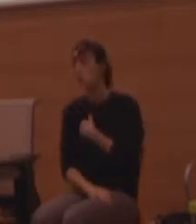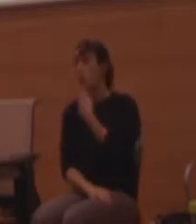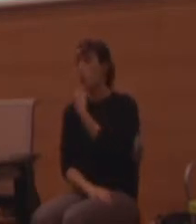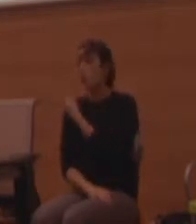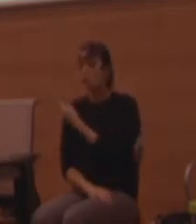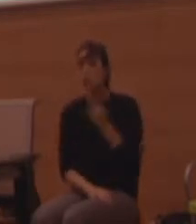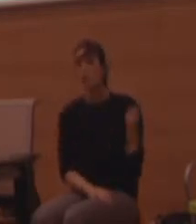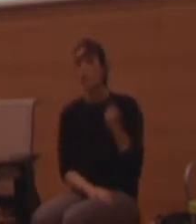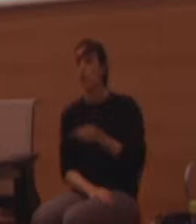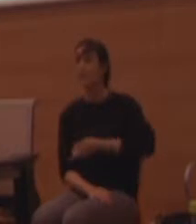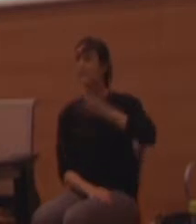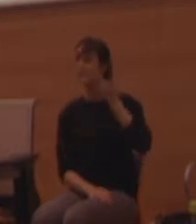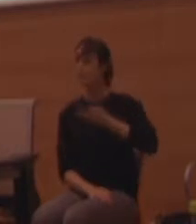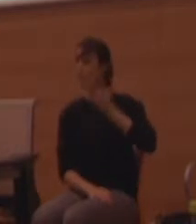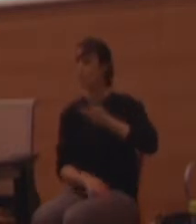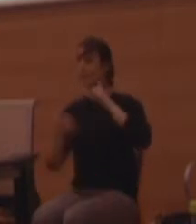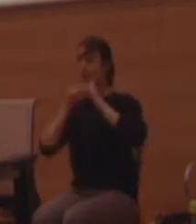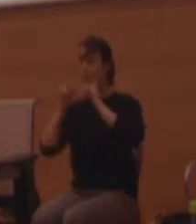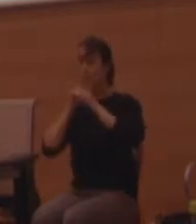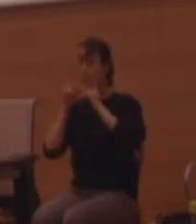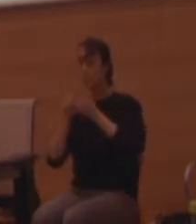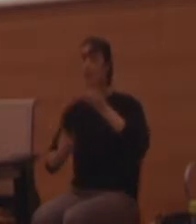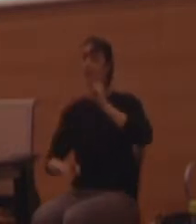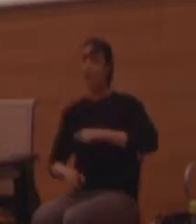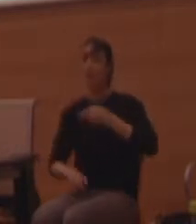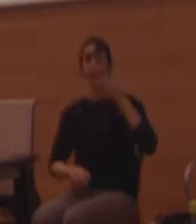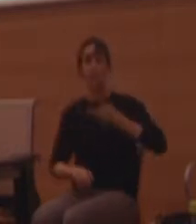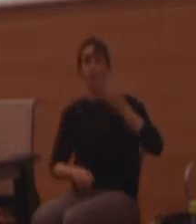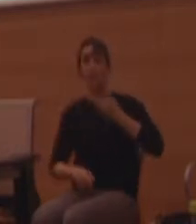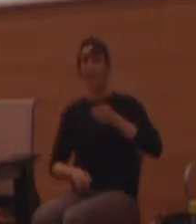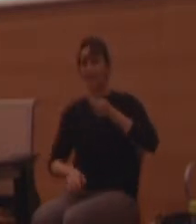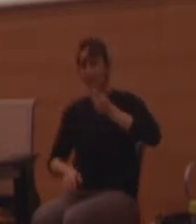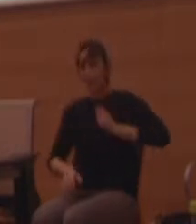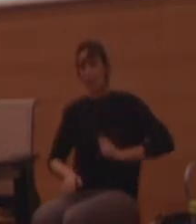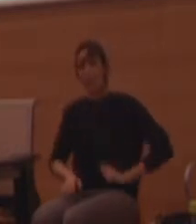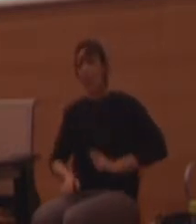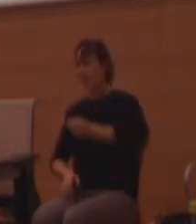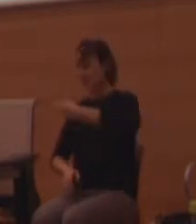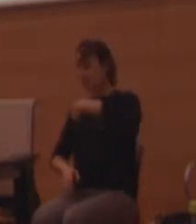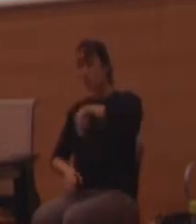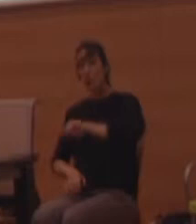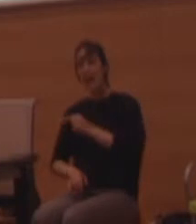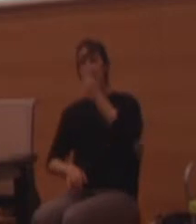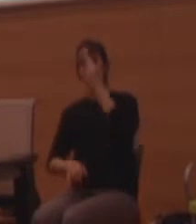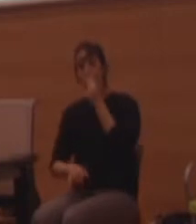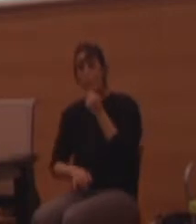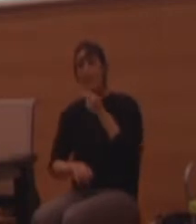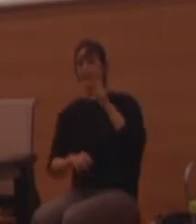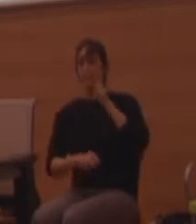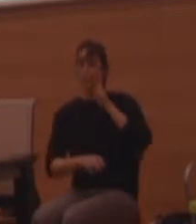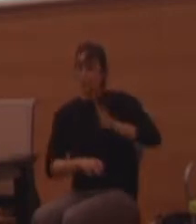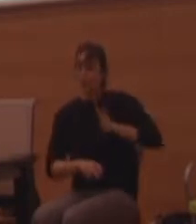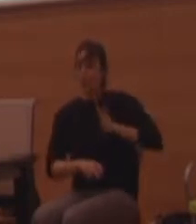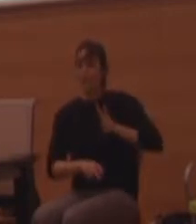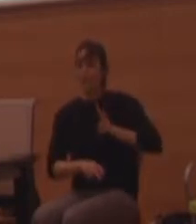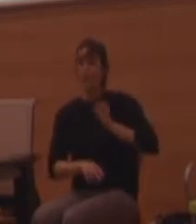la importancia que tiene la prevención y la importancia de que los profesionales veamos sus pies y que ustedes o